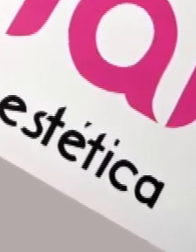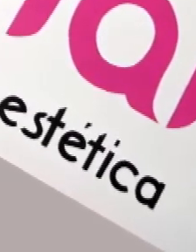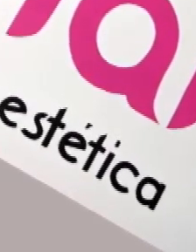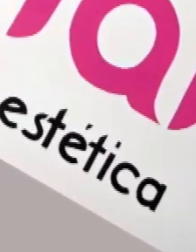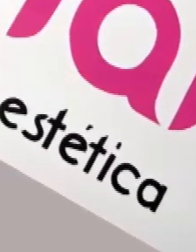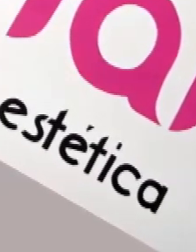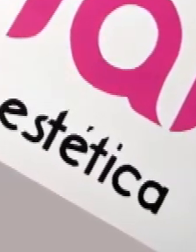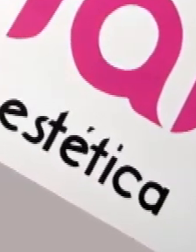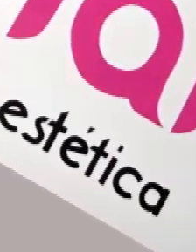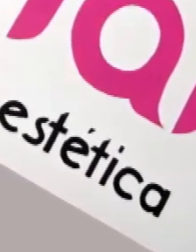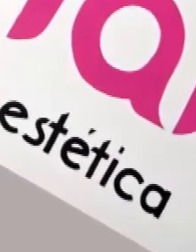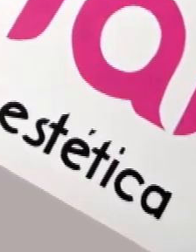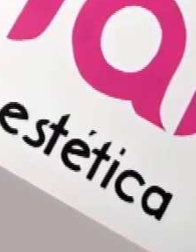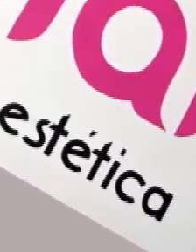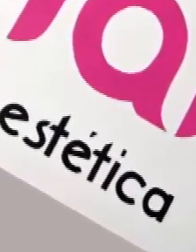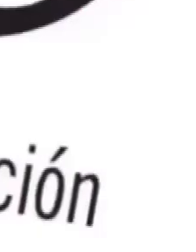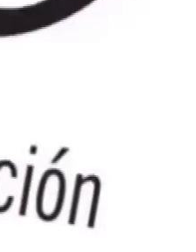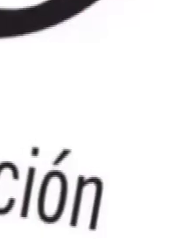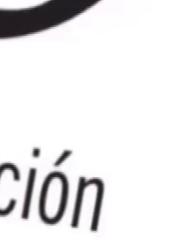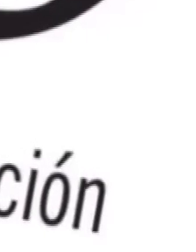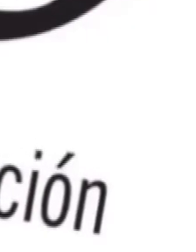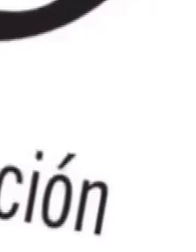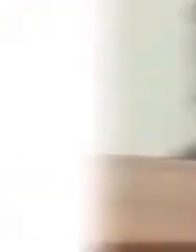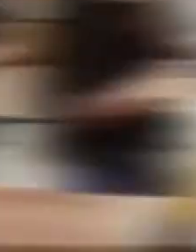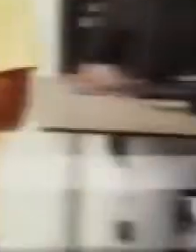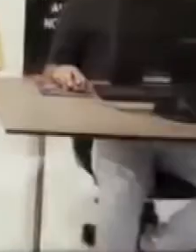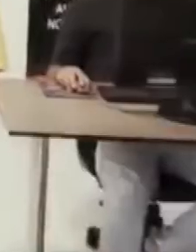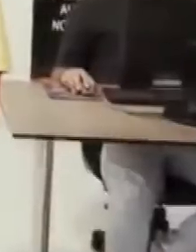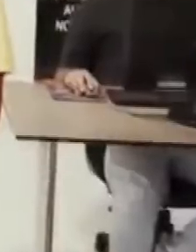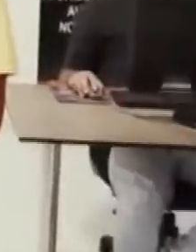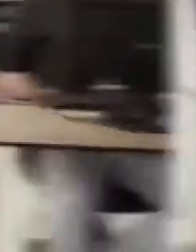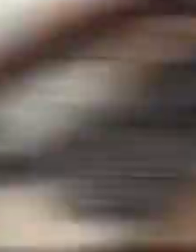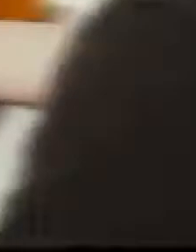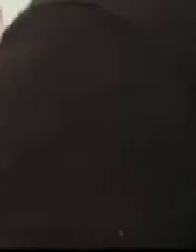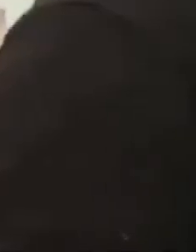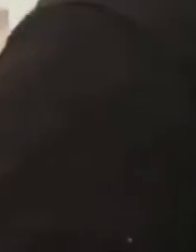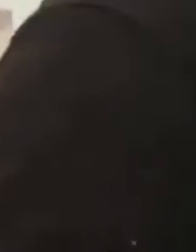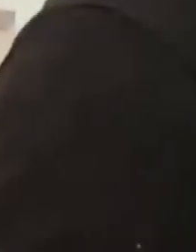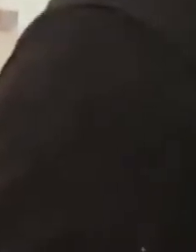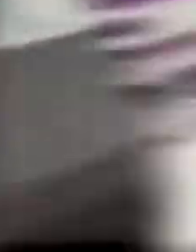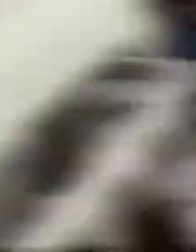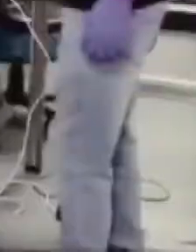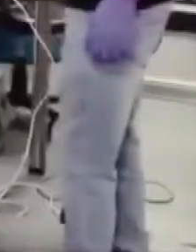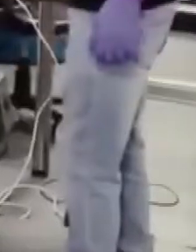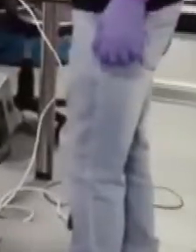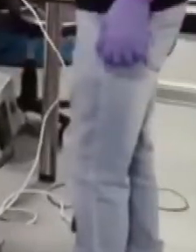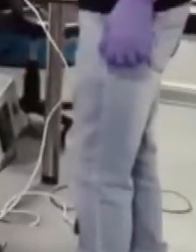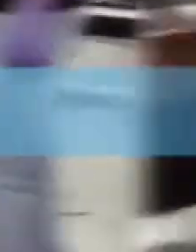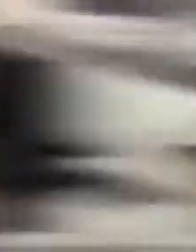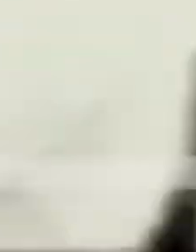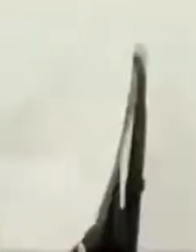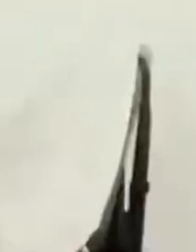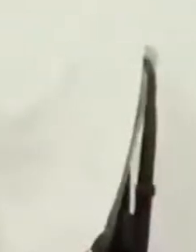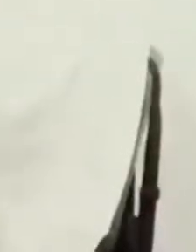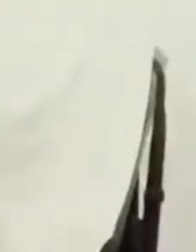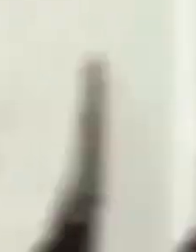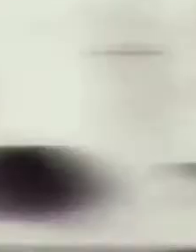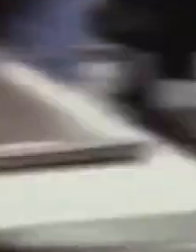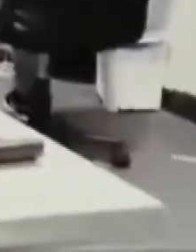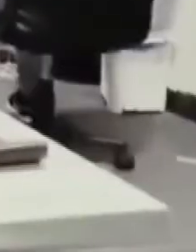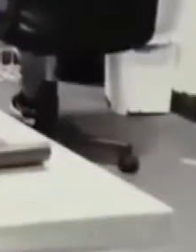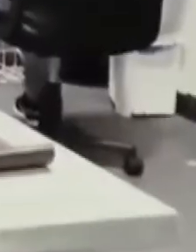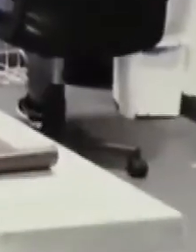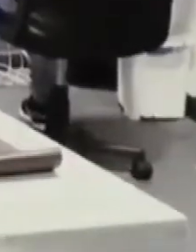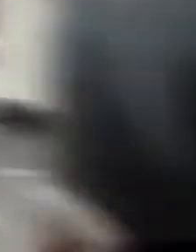313-461-2919. Vital Centro de Estética. Dusan Publicidad Digital. Diseño, impresión, instalación y